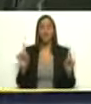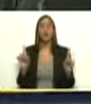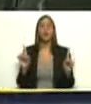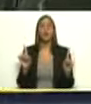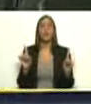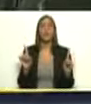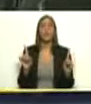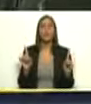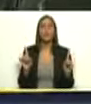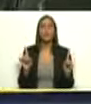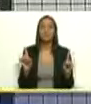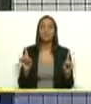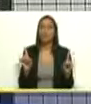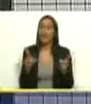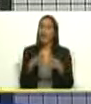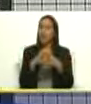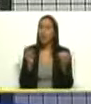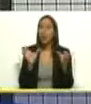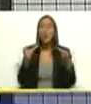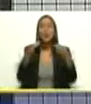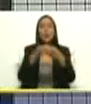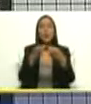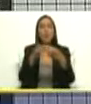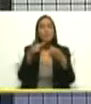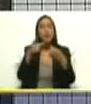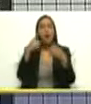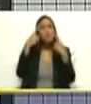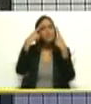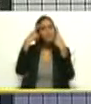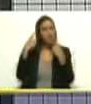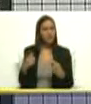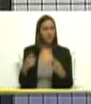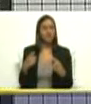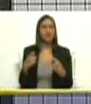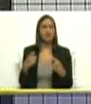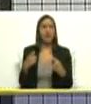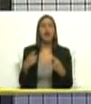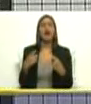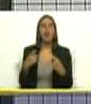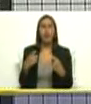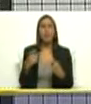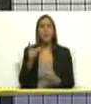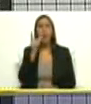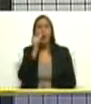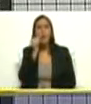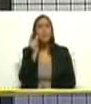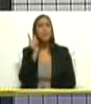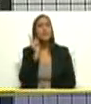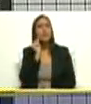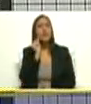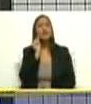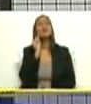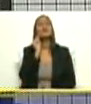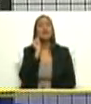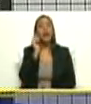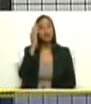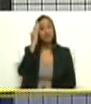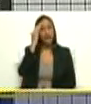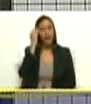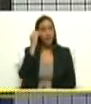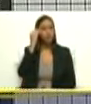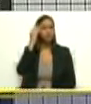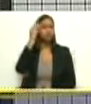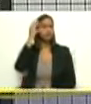nuestro consejo de sabios a los hombres y mujeres que nos marcan con su sabiduría el